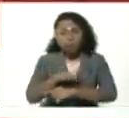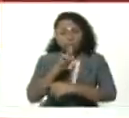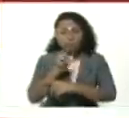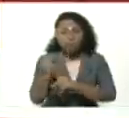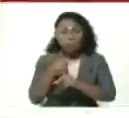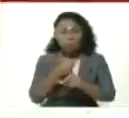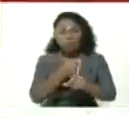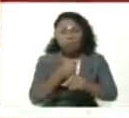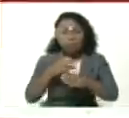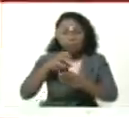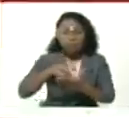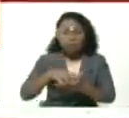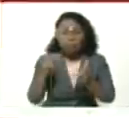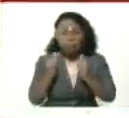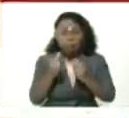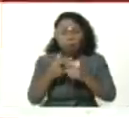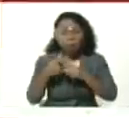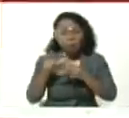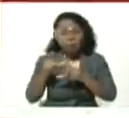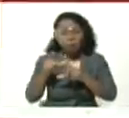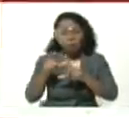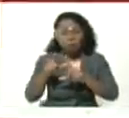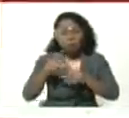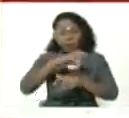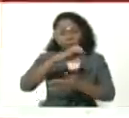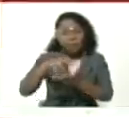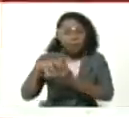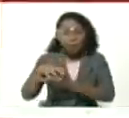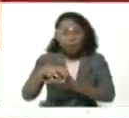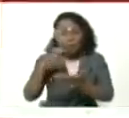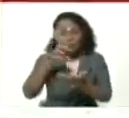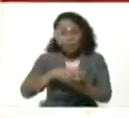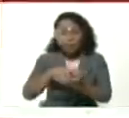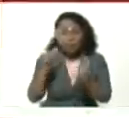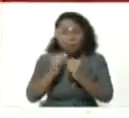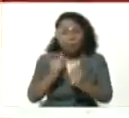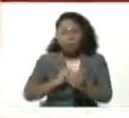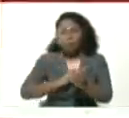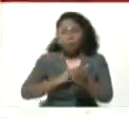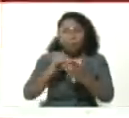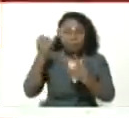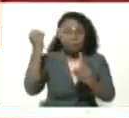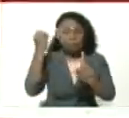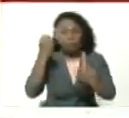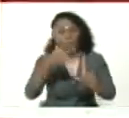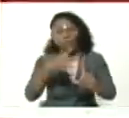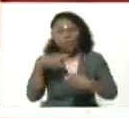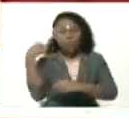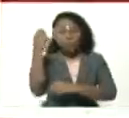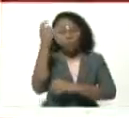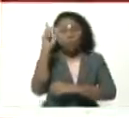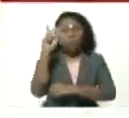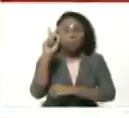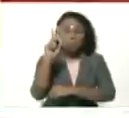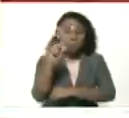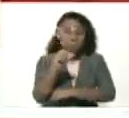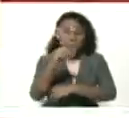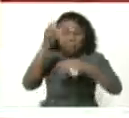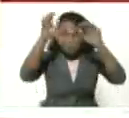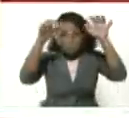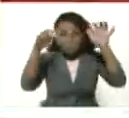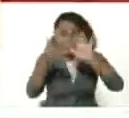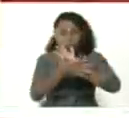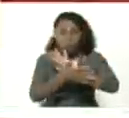el estado Mérida, así como otros estados, pero en el estado Mérida ha sido de mayor impacto, en Apure también, en